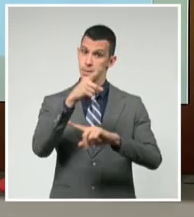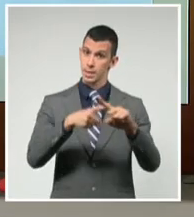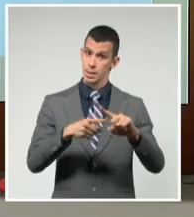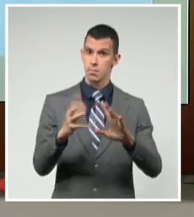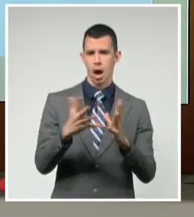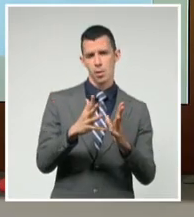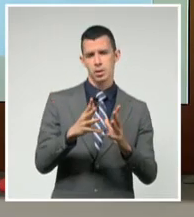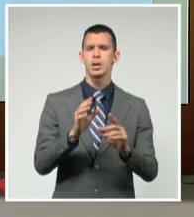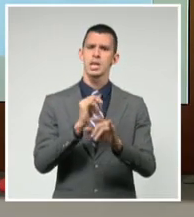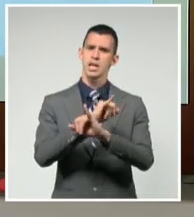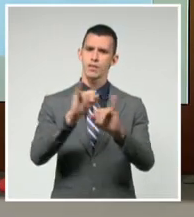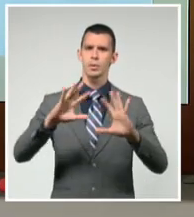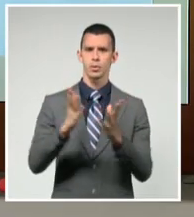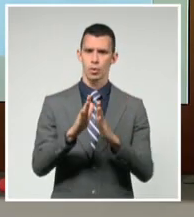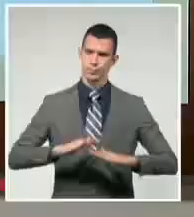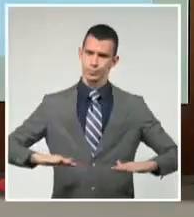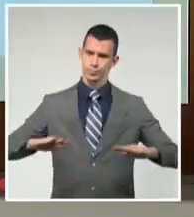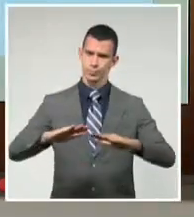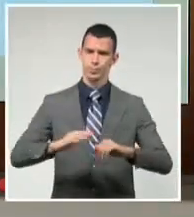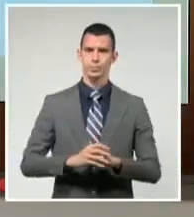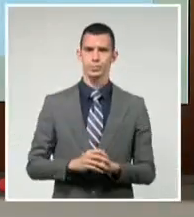educativo a esta mesa redonda al cierre de sus programas